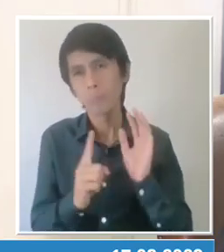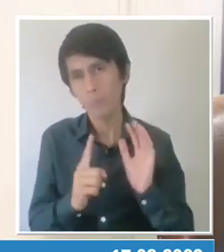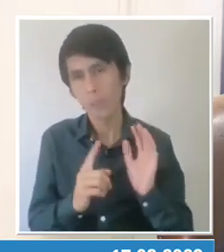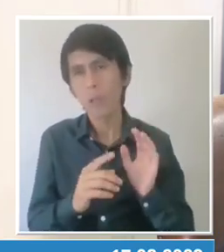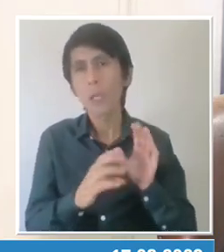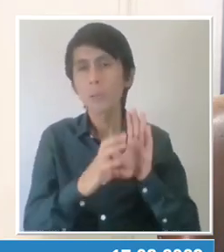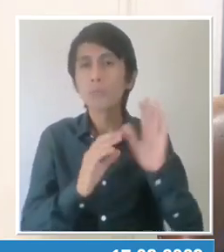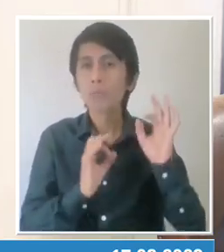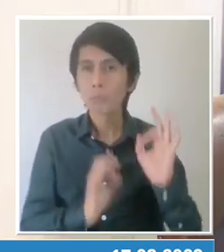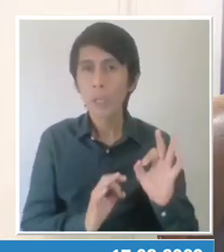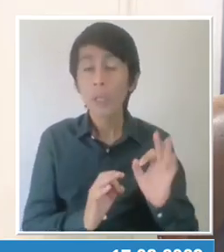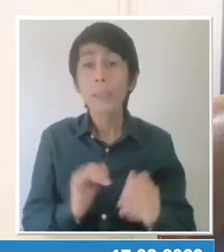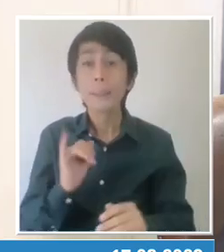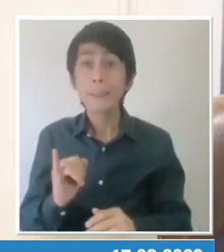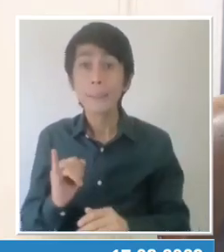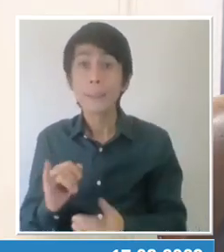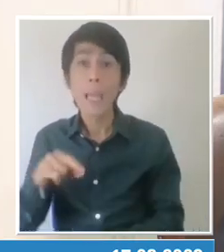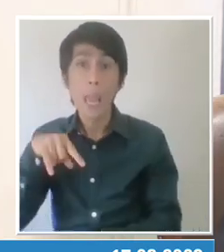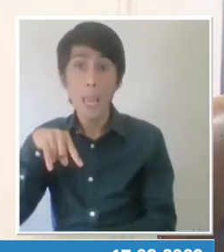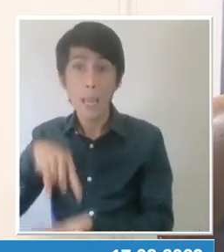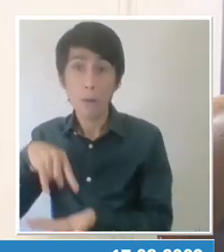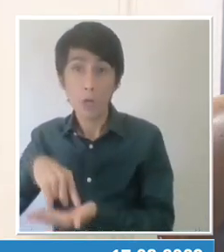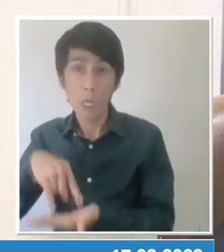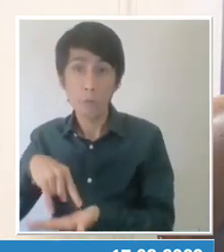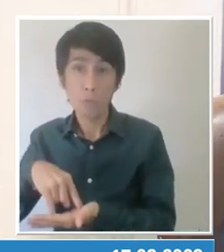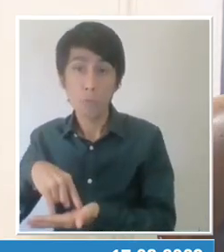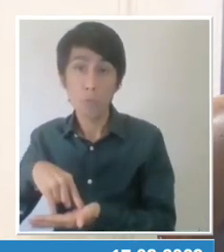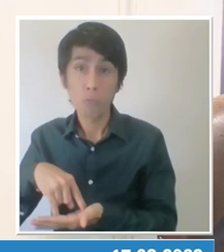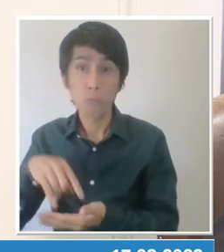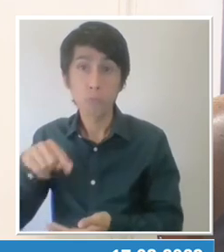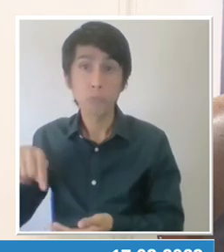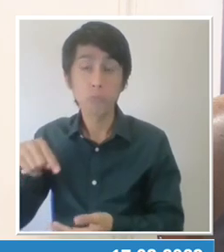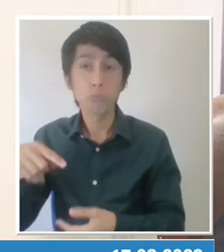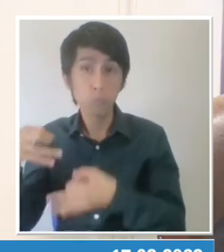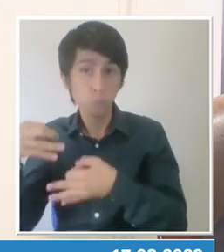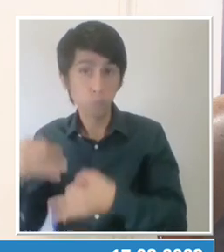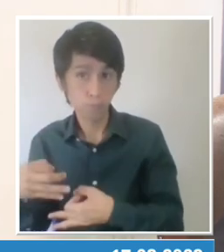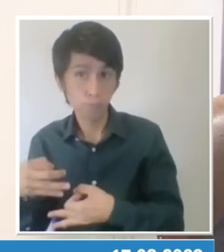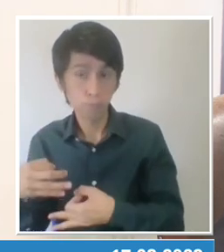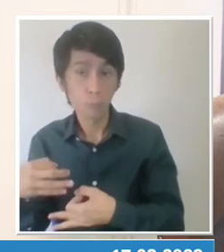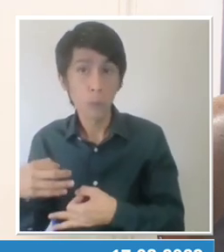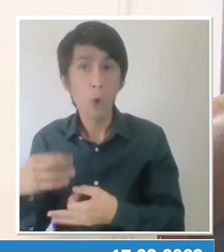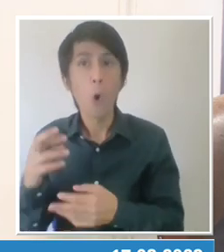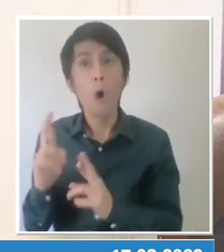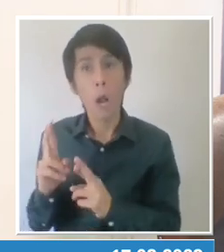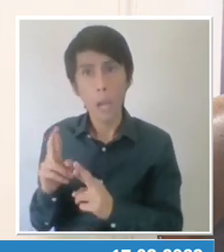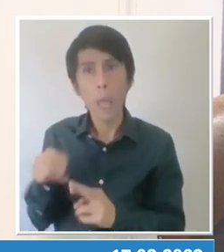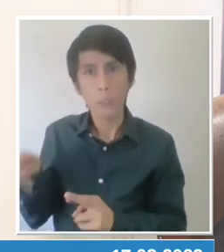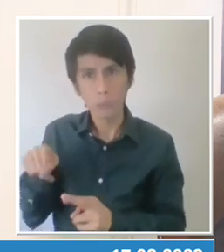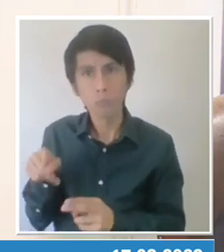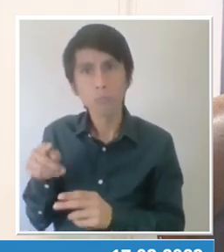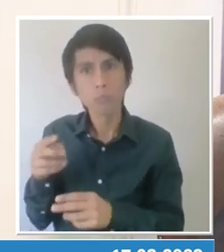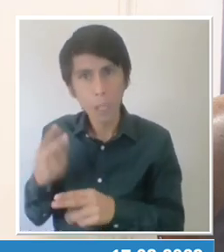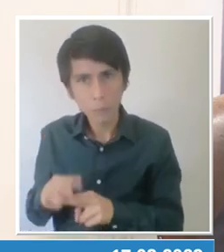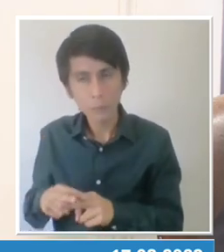sabio, como espero que sea, y los jueces lo son también, como espero que lo sean, y la